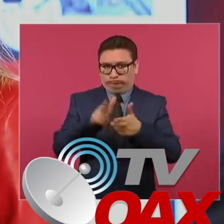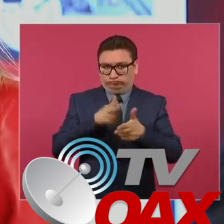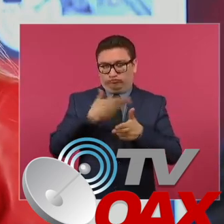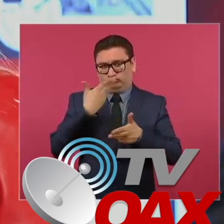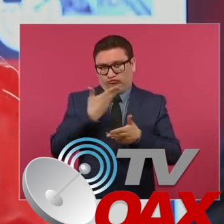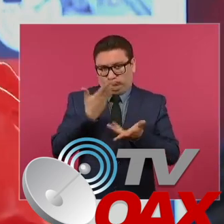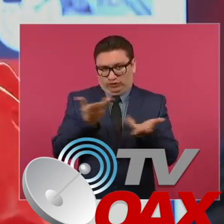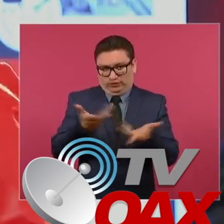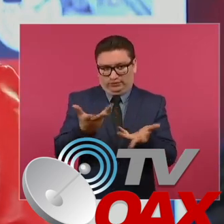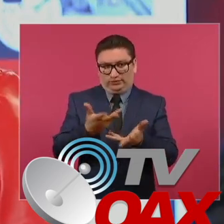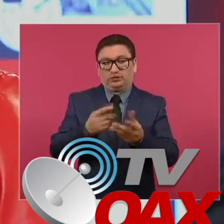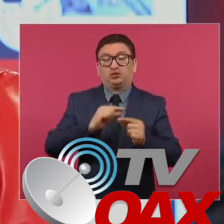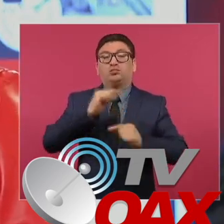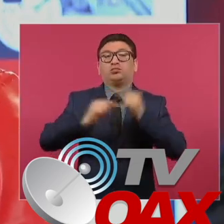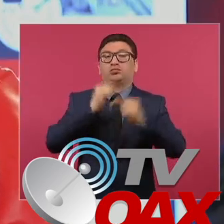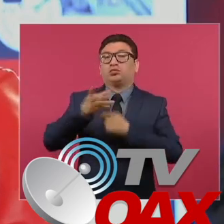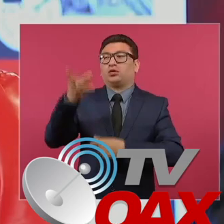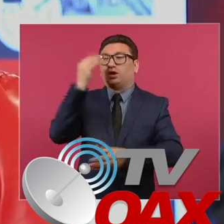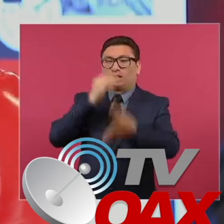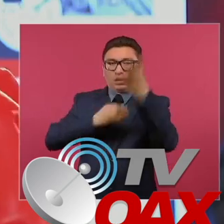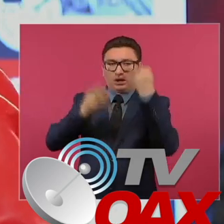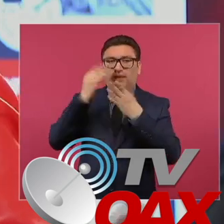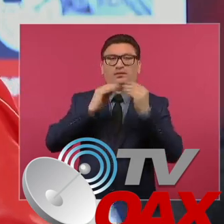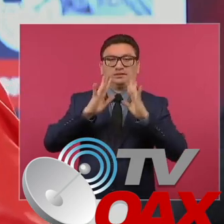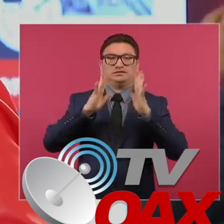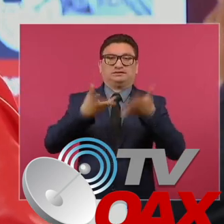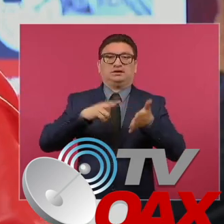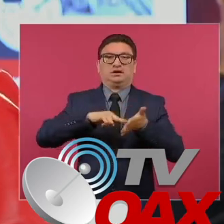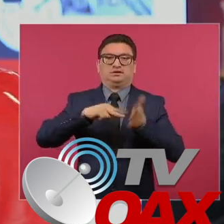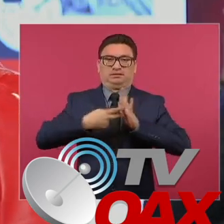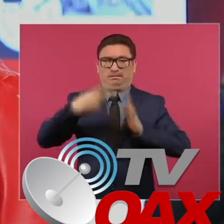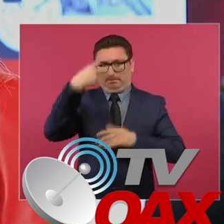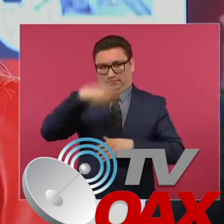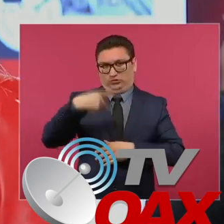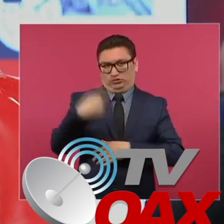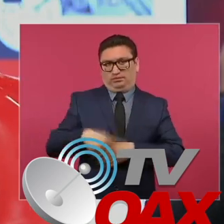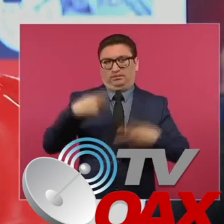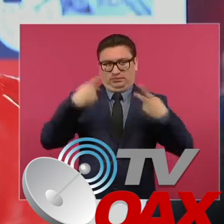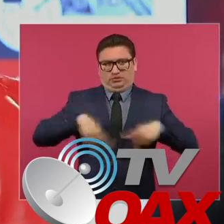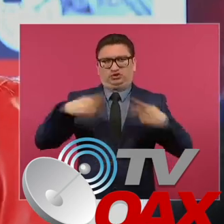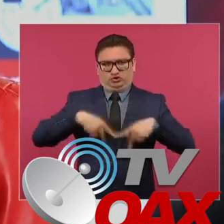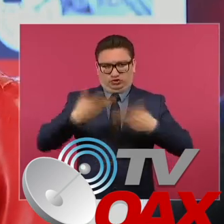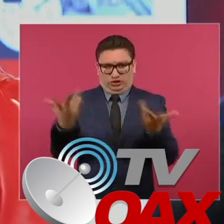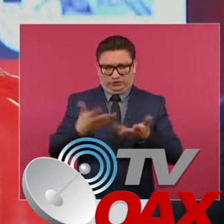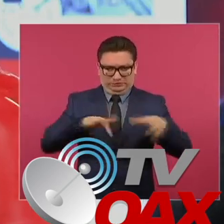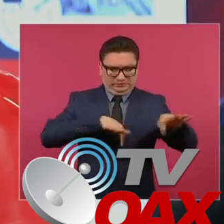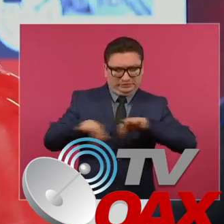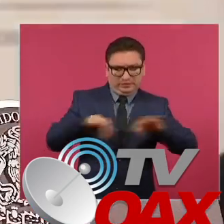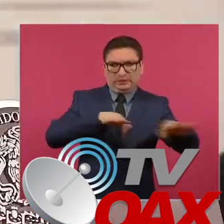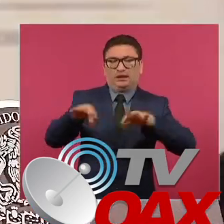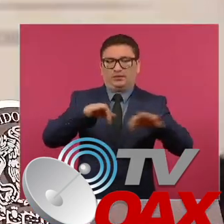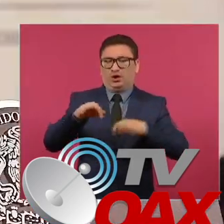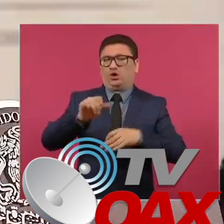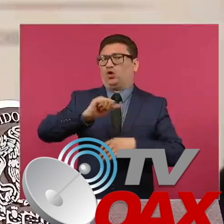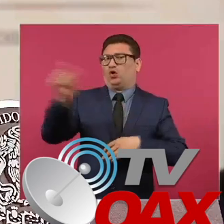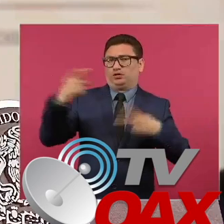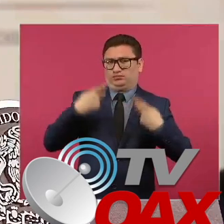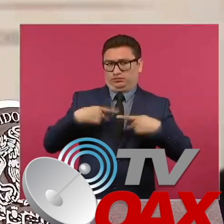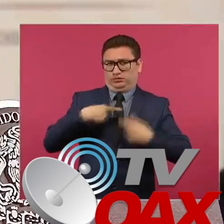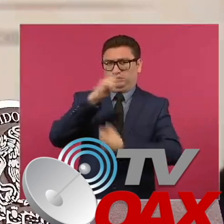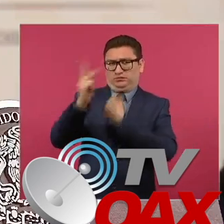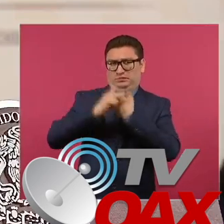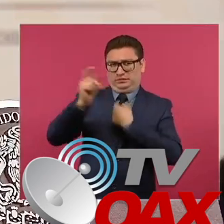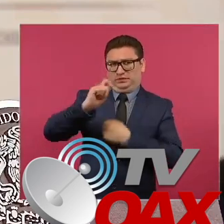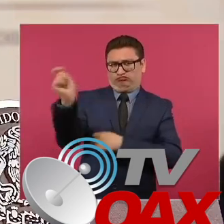pero que hemos ido aprendiendo y que hoy ya tenemos ingenieros mexicanos que están trabajando de la mano, sí con especialistas